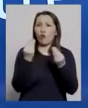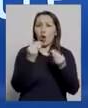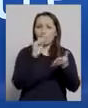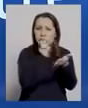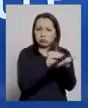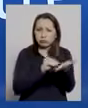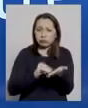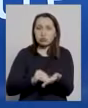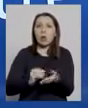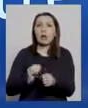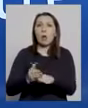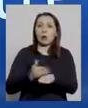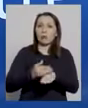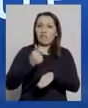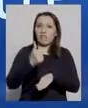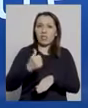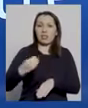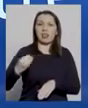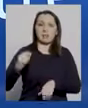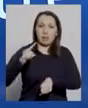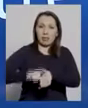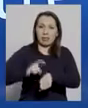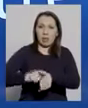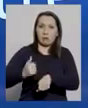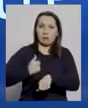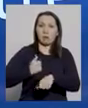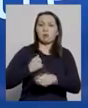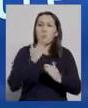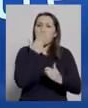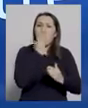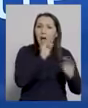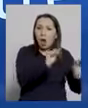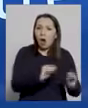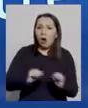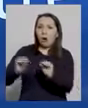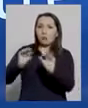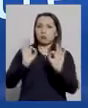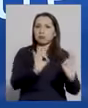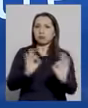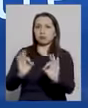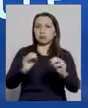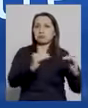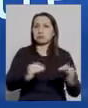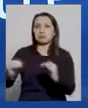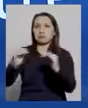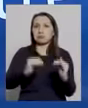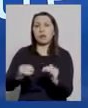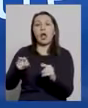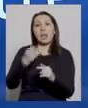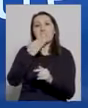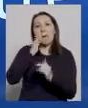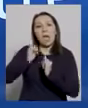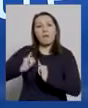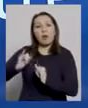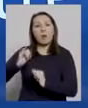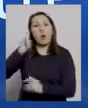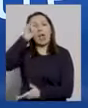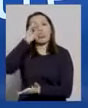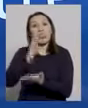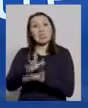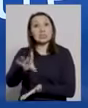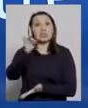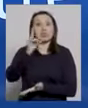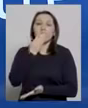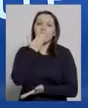registros y oportunos, llevan a cada vez mejores datos y mejor información para tomar mejores